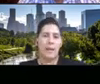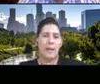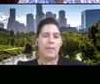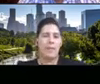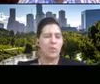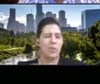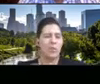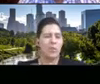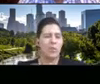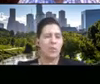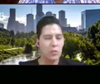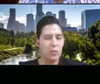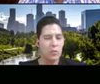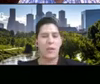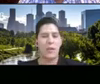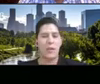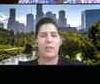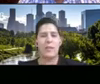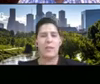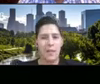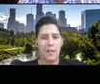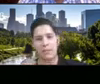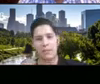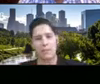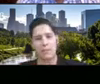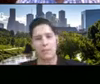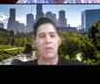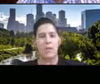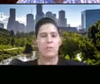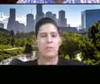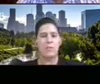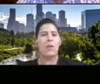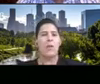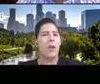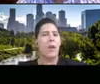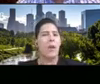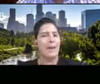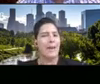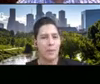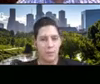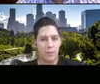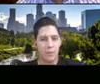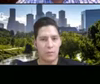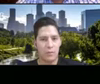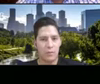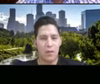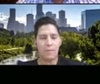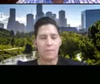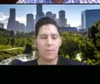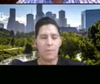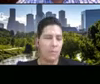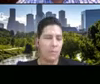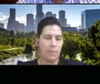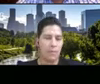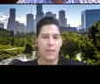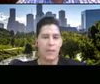nos estarán cobrando entre 60 a 65 dólares, para lo cual la recomendación primordial, como ya les platicaba,